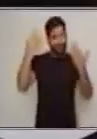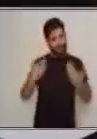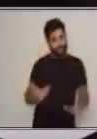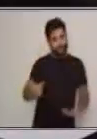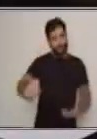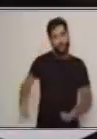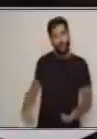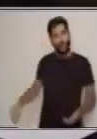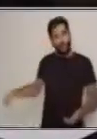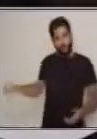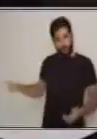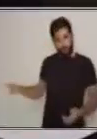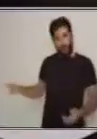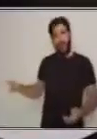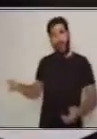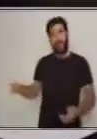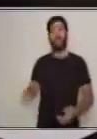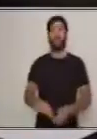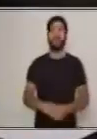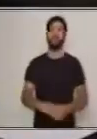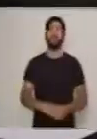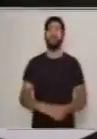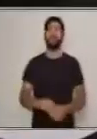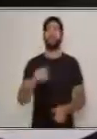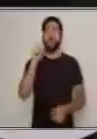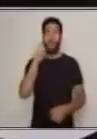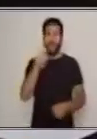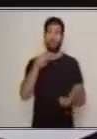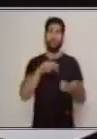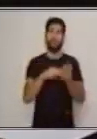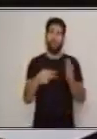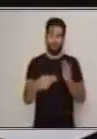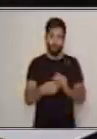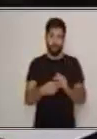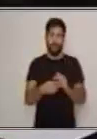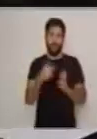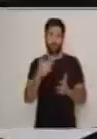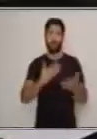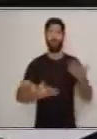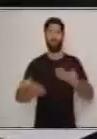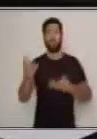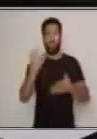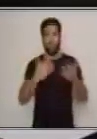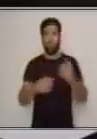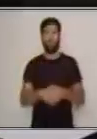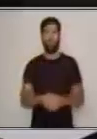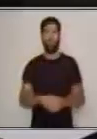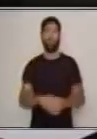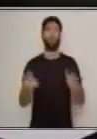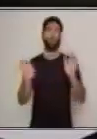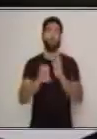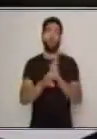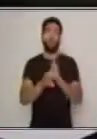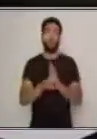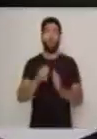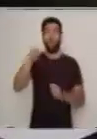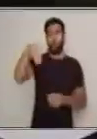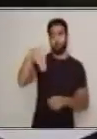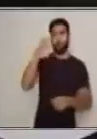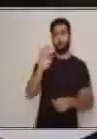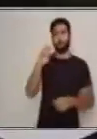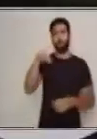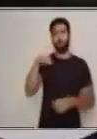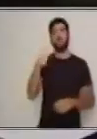enrolladas. Esas son dos estrofas de un poema que tiene 3 estrofas. Por ejemplo, cuando hablan de monada,